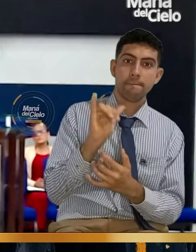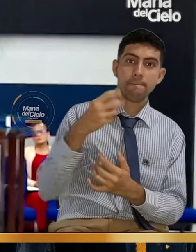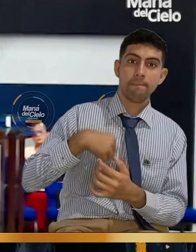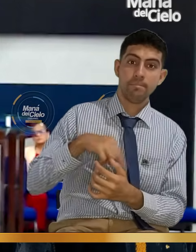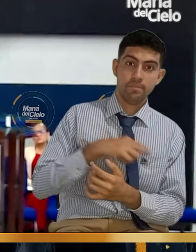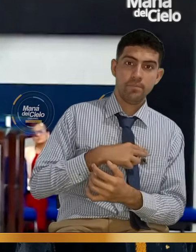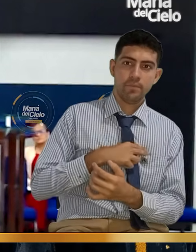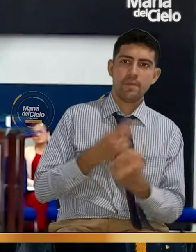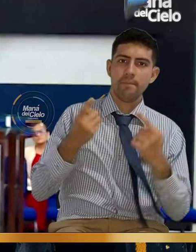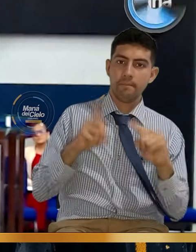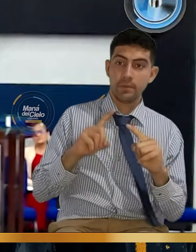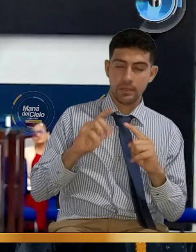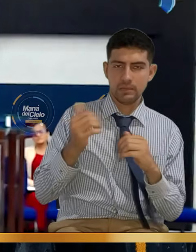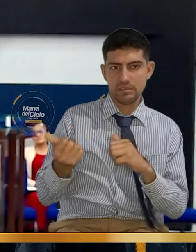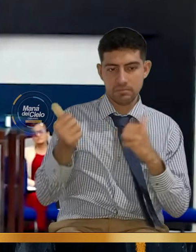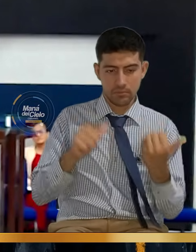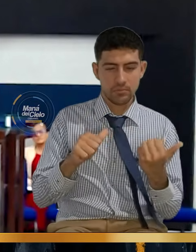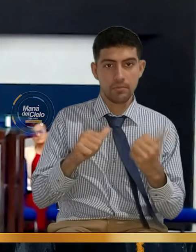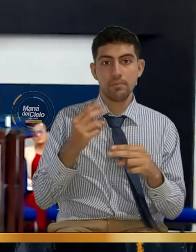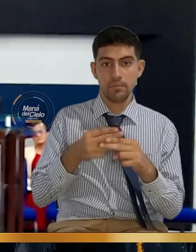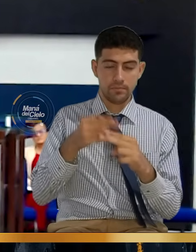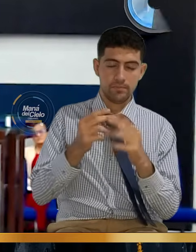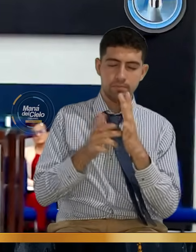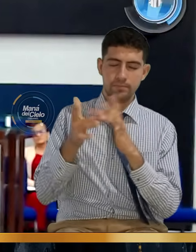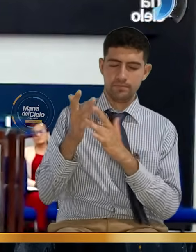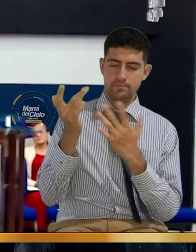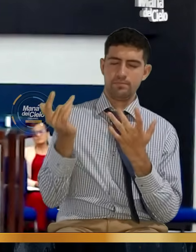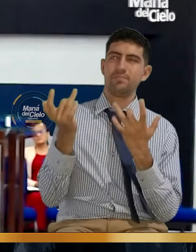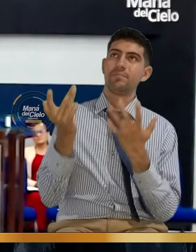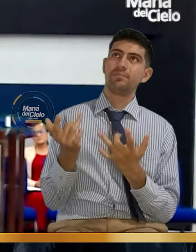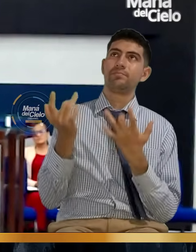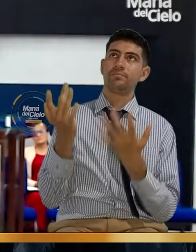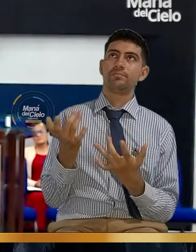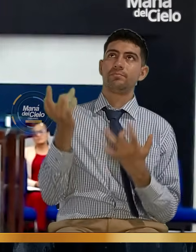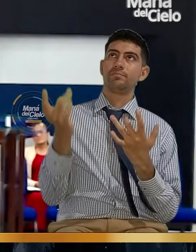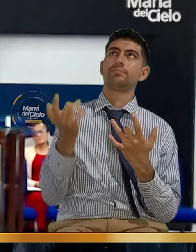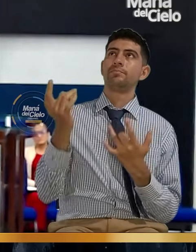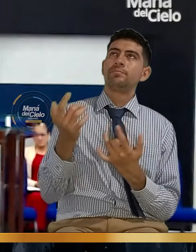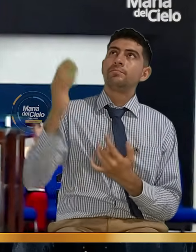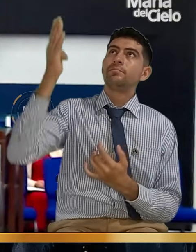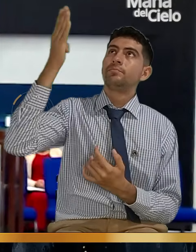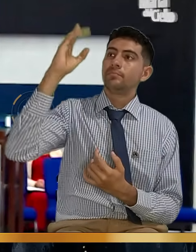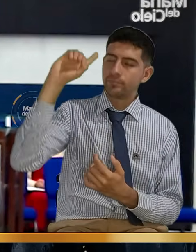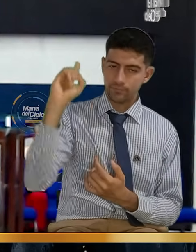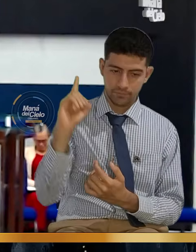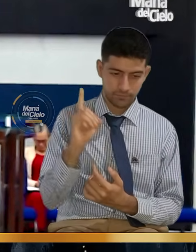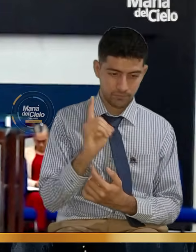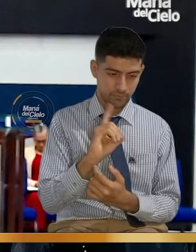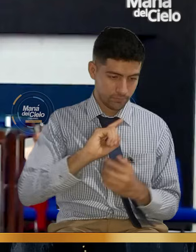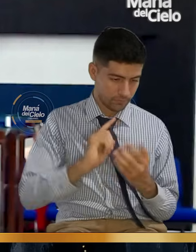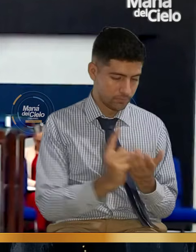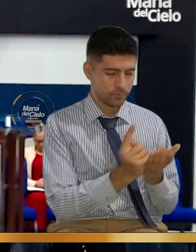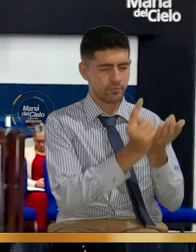Pues claro, la gente no le creía a Noé. ¿Qué va a creer? Va a llover, nunca hemos visto llover. Dice que Cristo viene. De